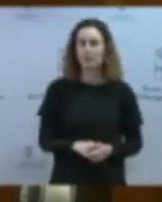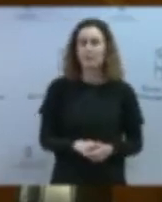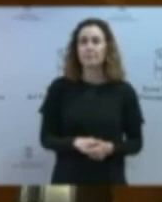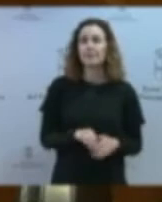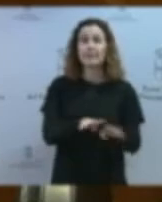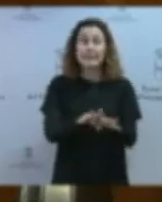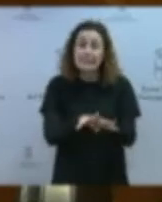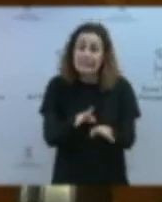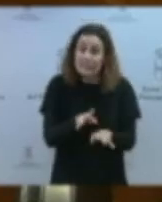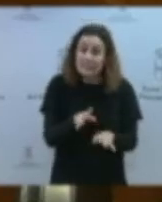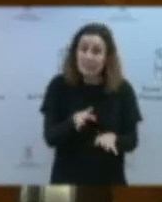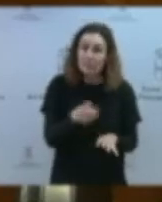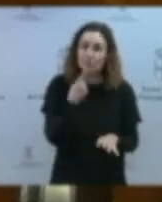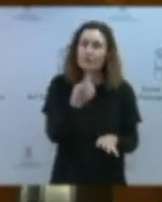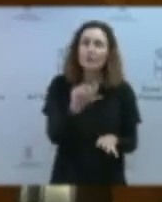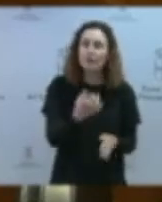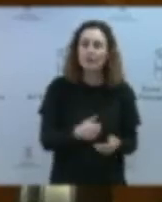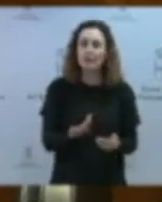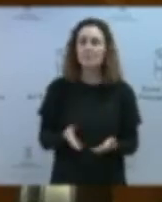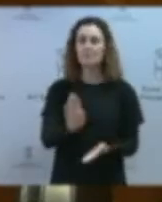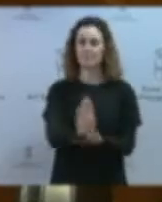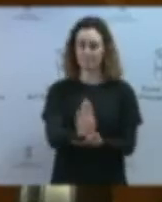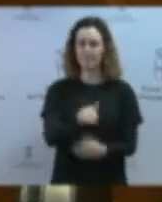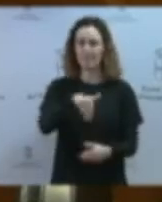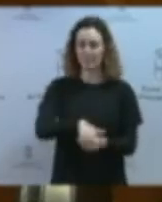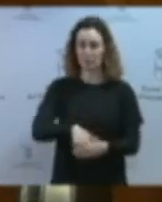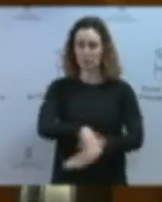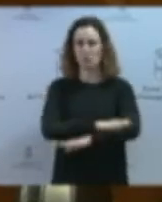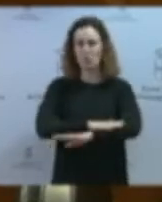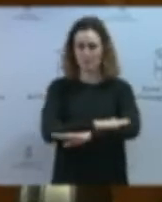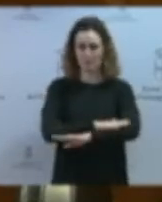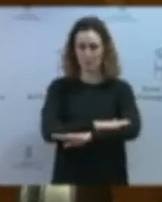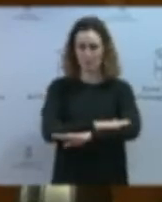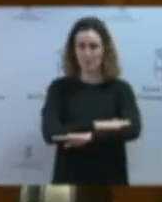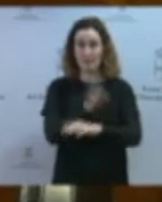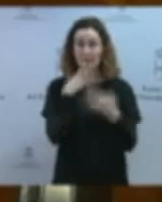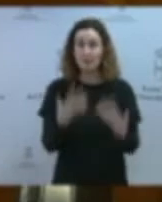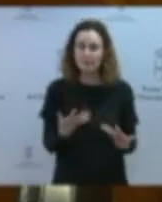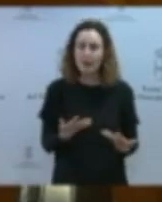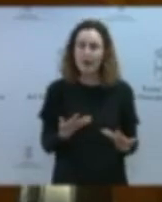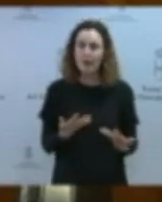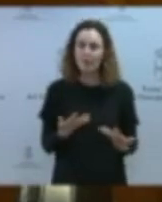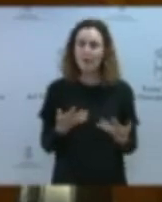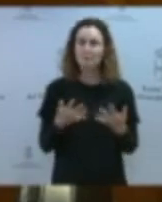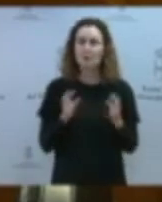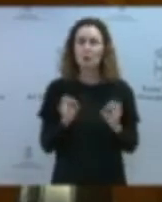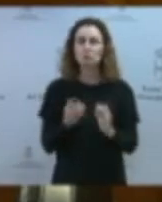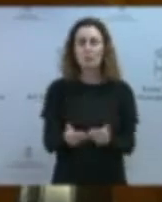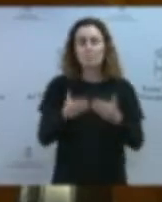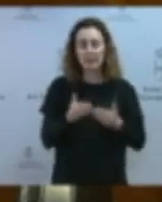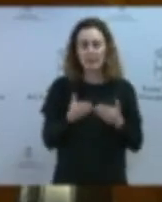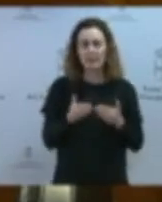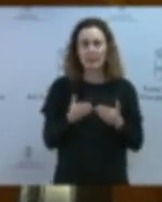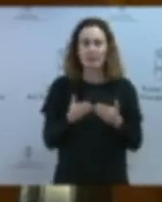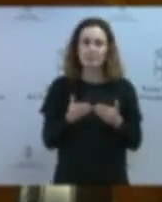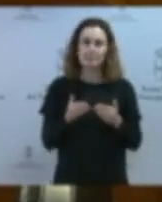plantear en el seno del Gobierno. Y ahora que están en precongreso les animo a que de las resoluciones del Congreso pues debatan el